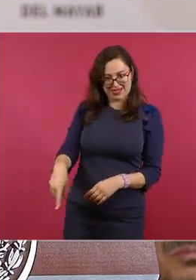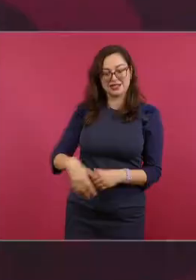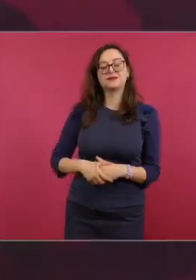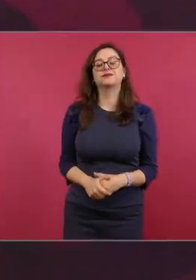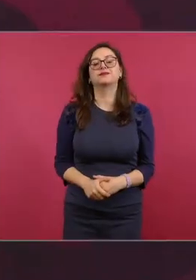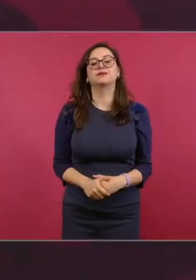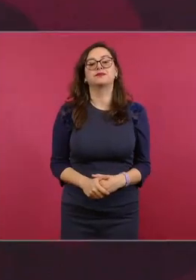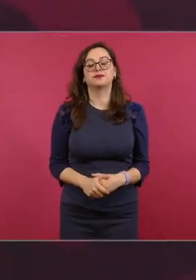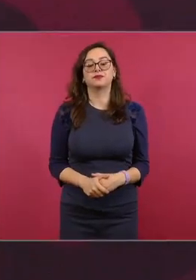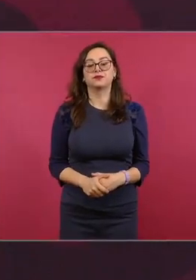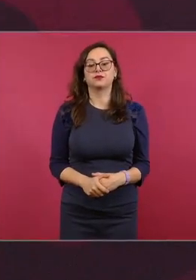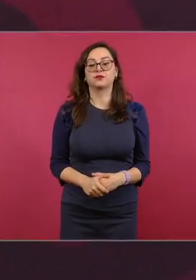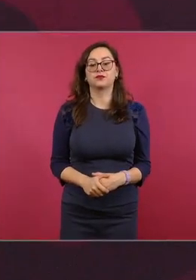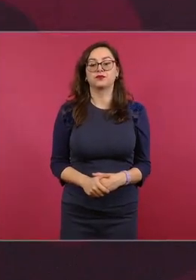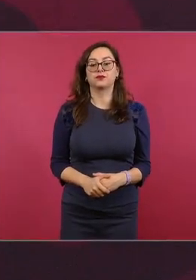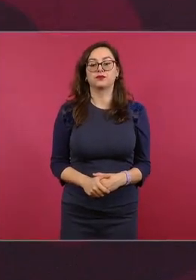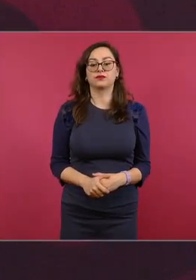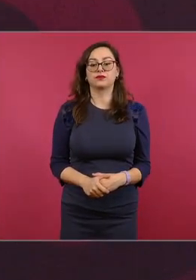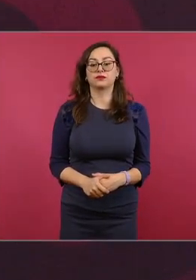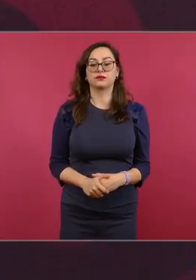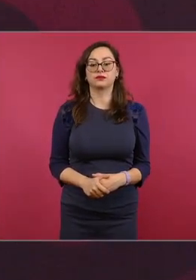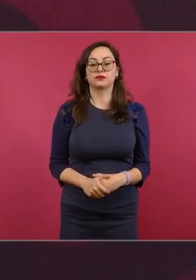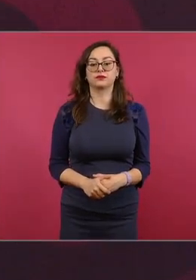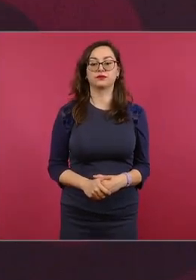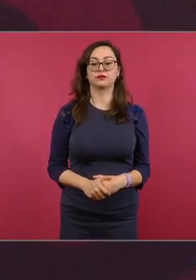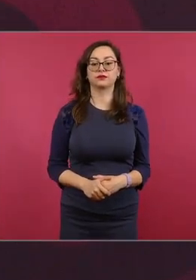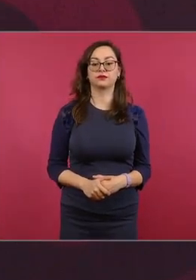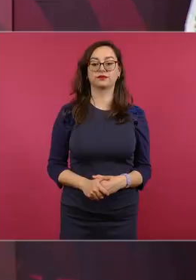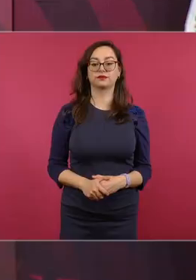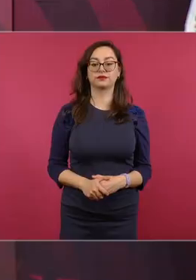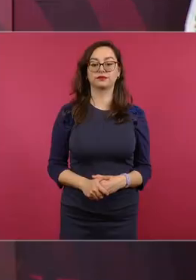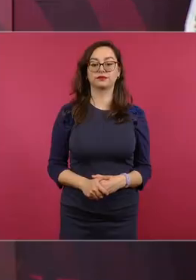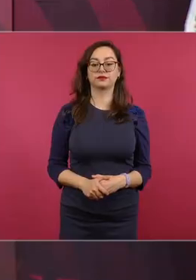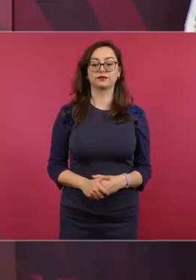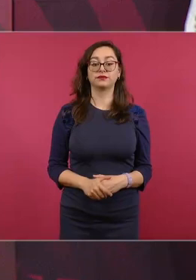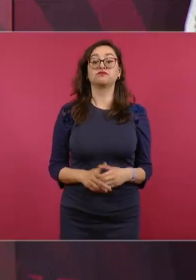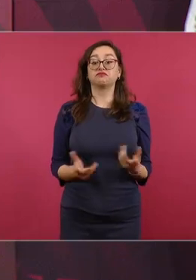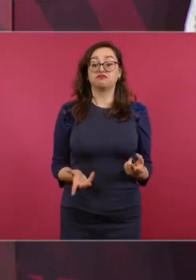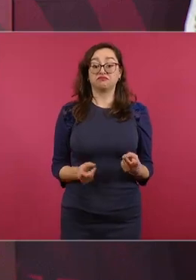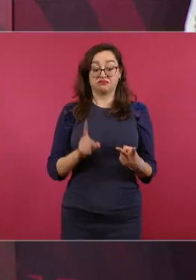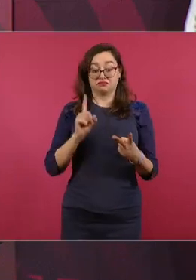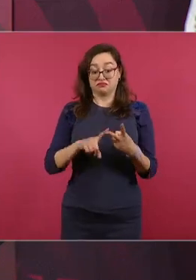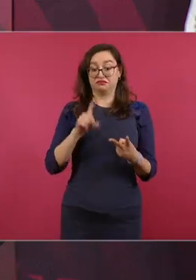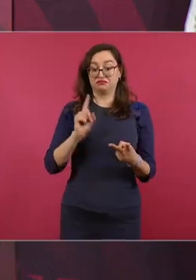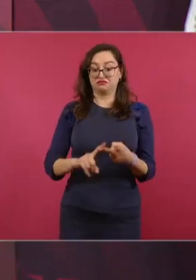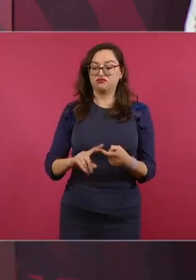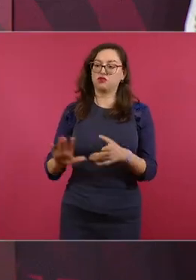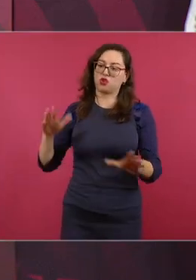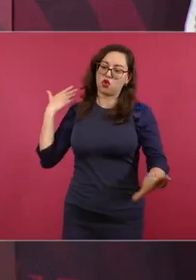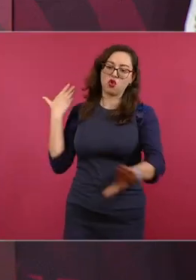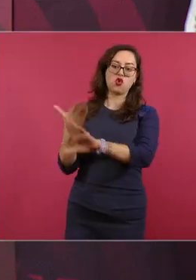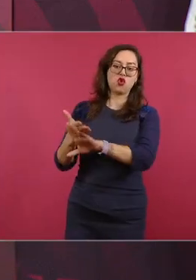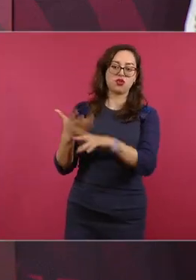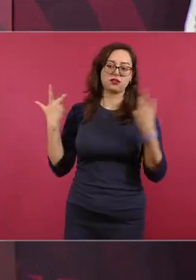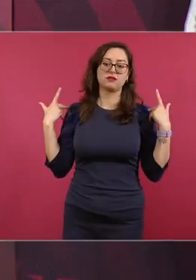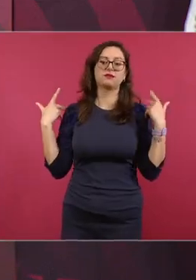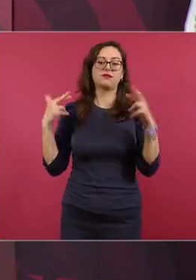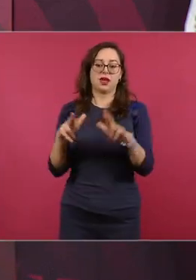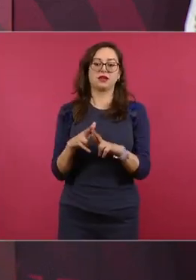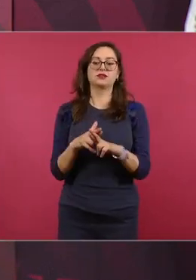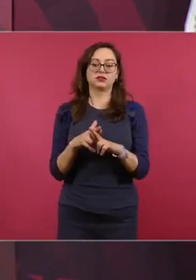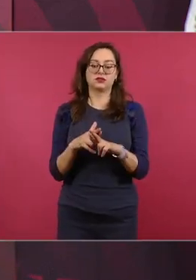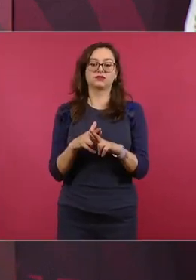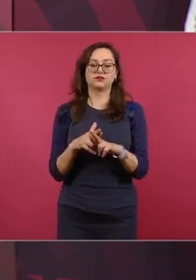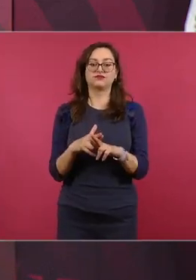Y luego viene la lanzada fuerte contra el magisterio, con la